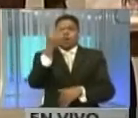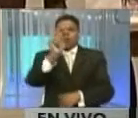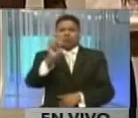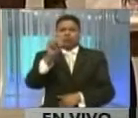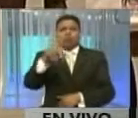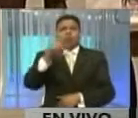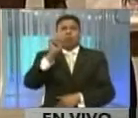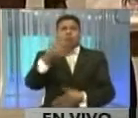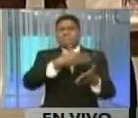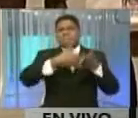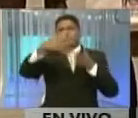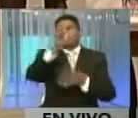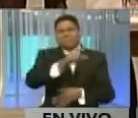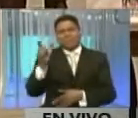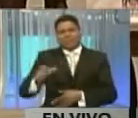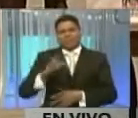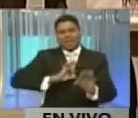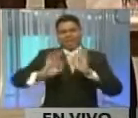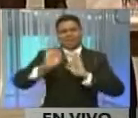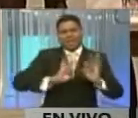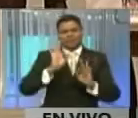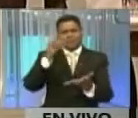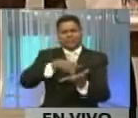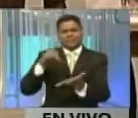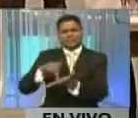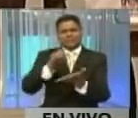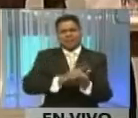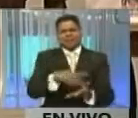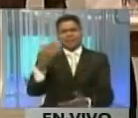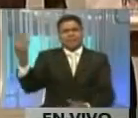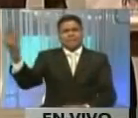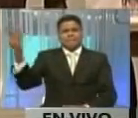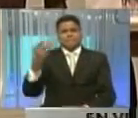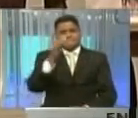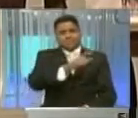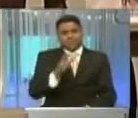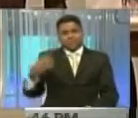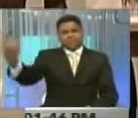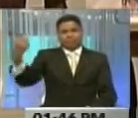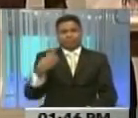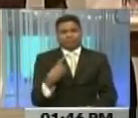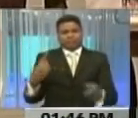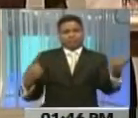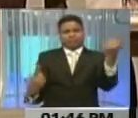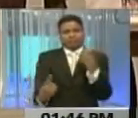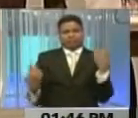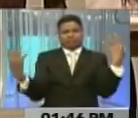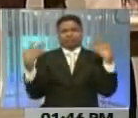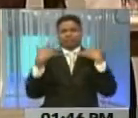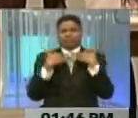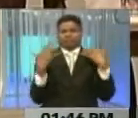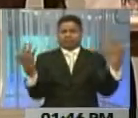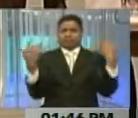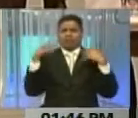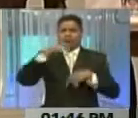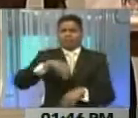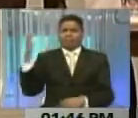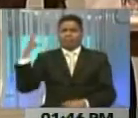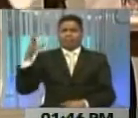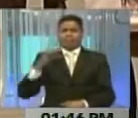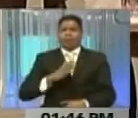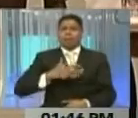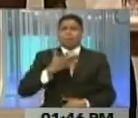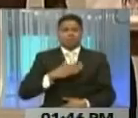personas caraqueñas, caraqueños y personas que vengan del interior del país podrán disfrutar de esta